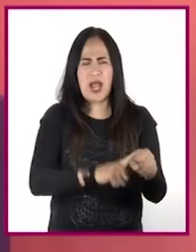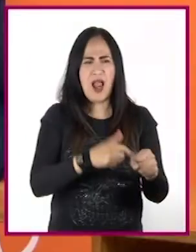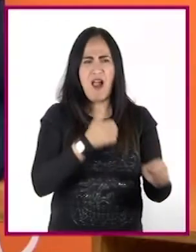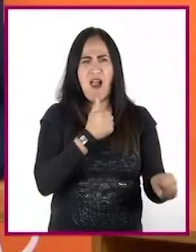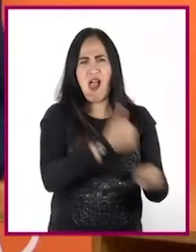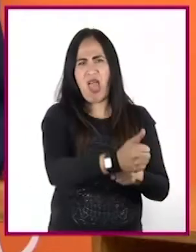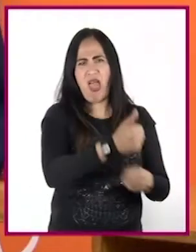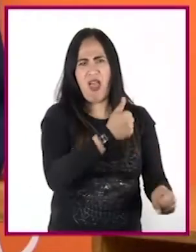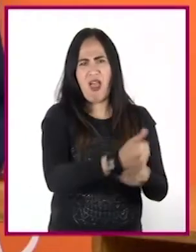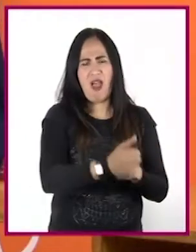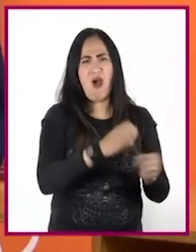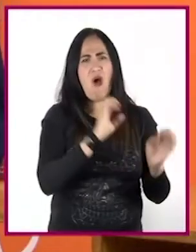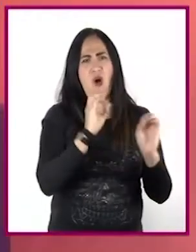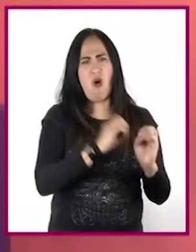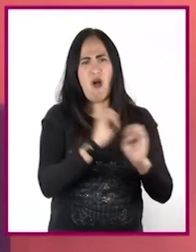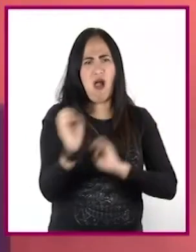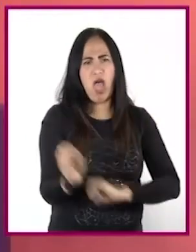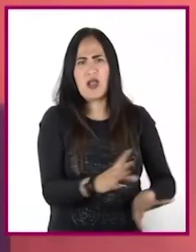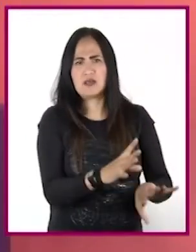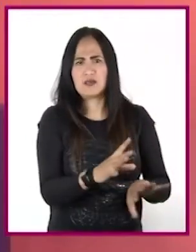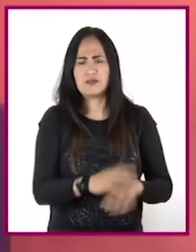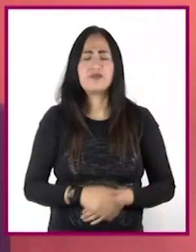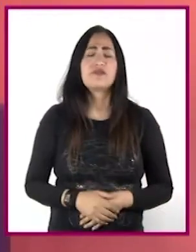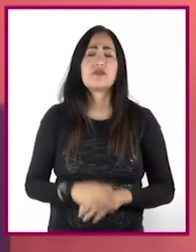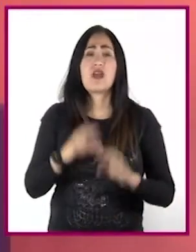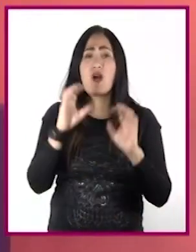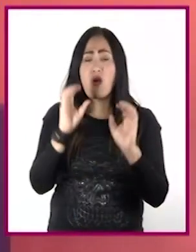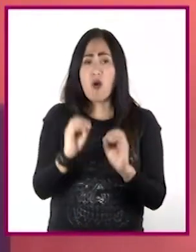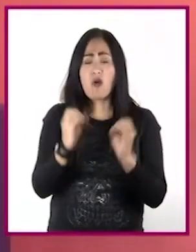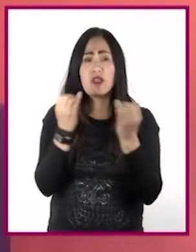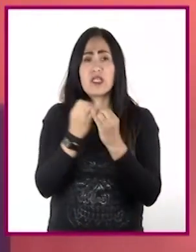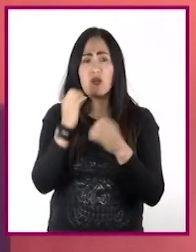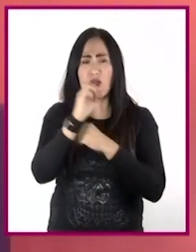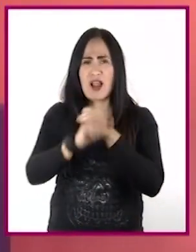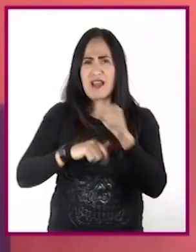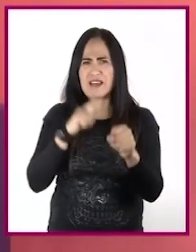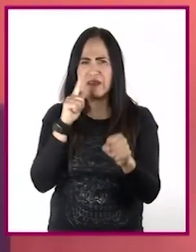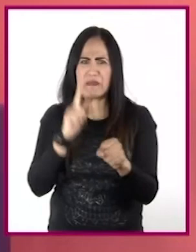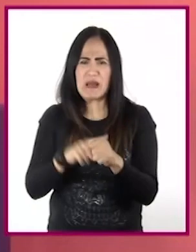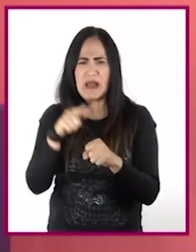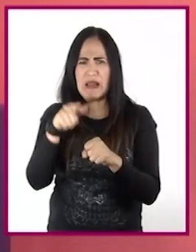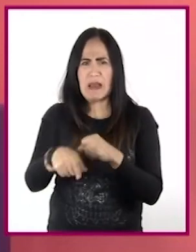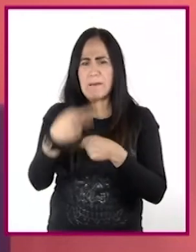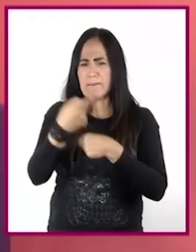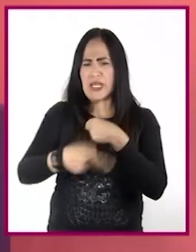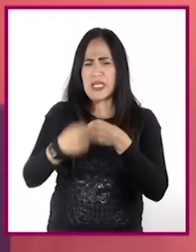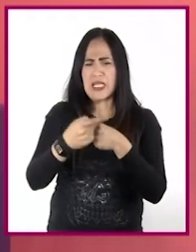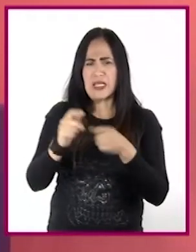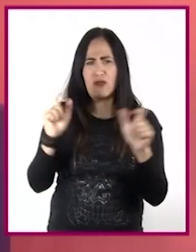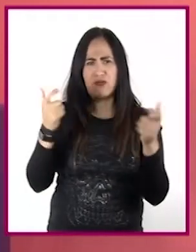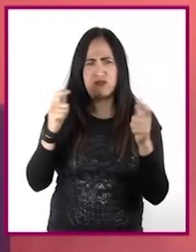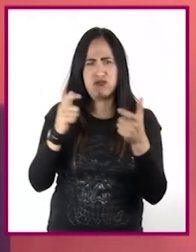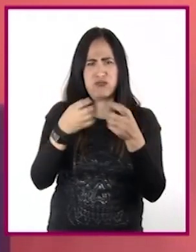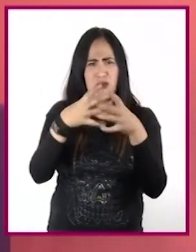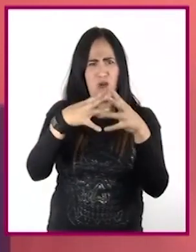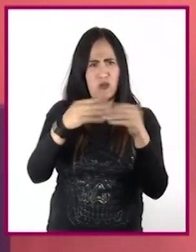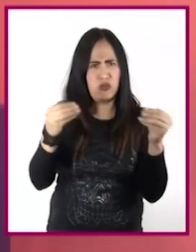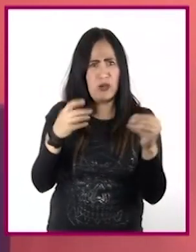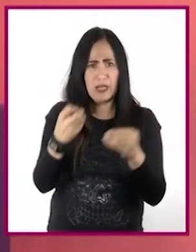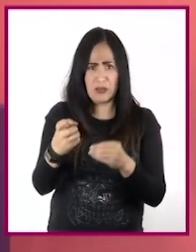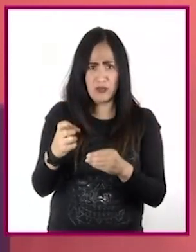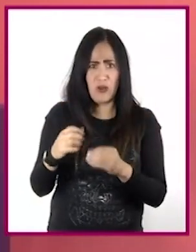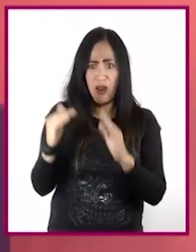abandono. ¿Sabes? También el hecho de tener especies exóticas o en peligro de extinción como si fueran animales de